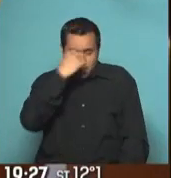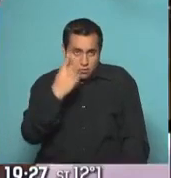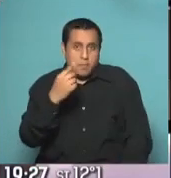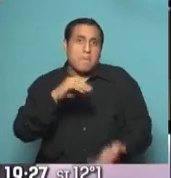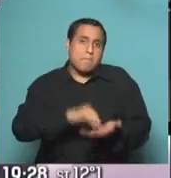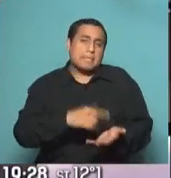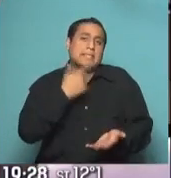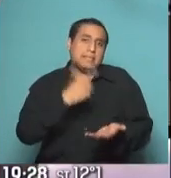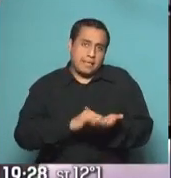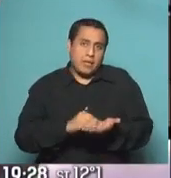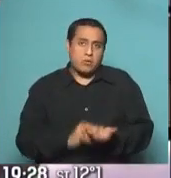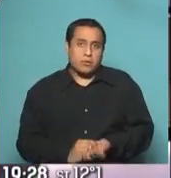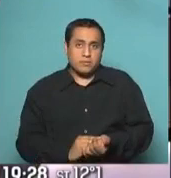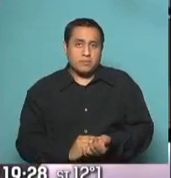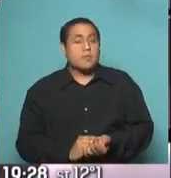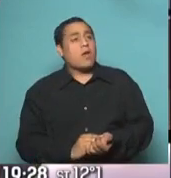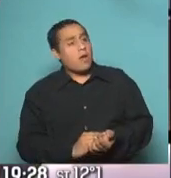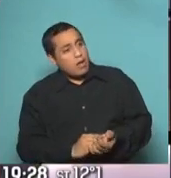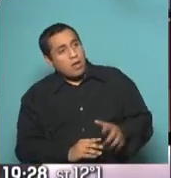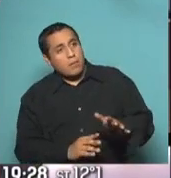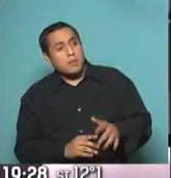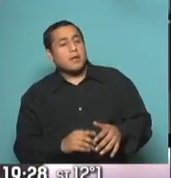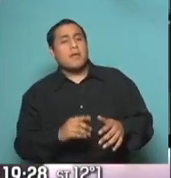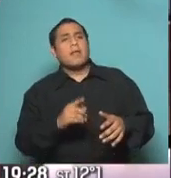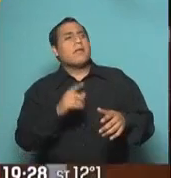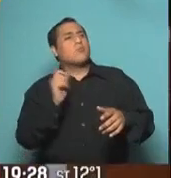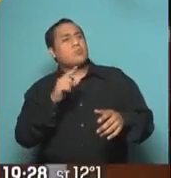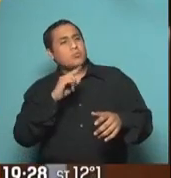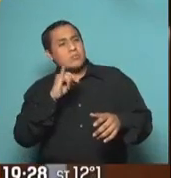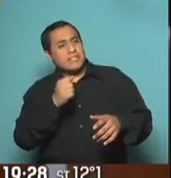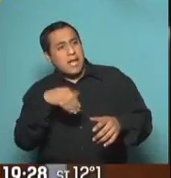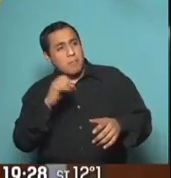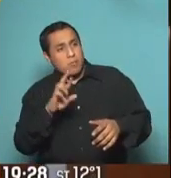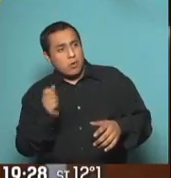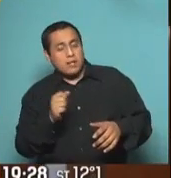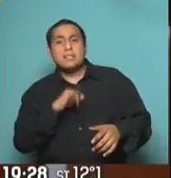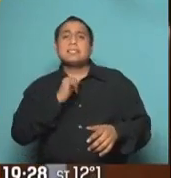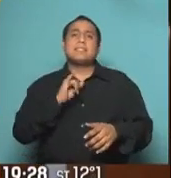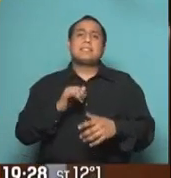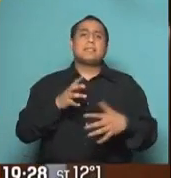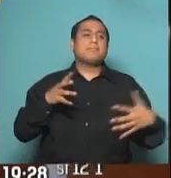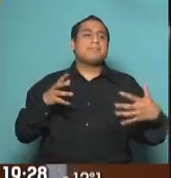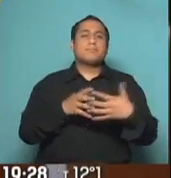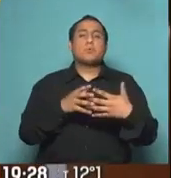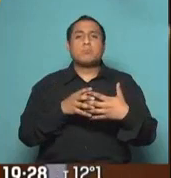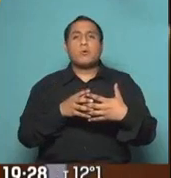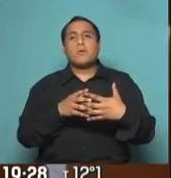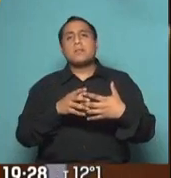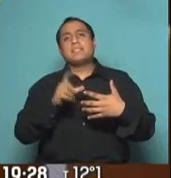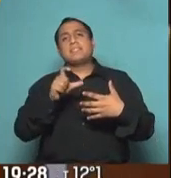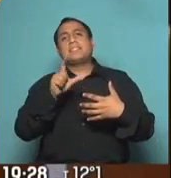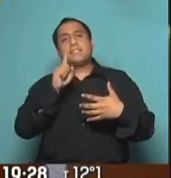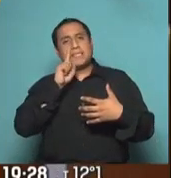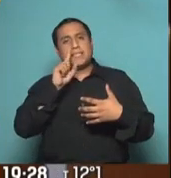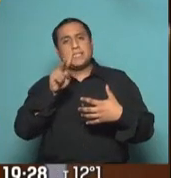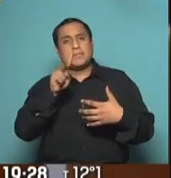competencia con los que son los candidatos del gobernador zamora así es los candidatos al frente cívico que hace hace un